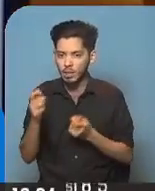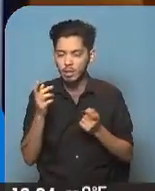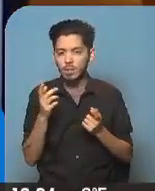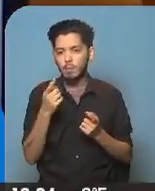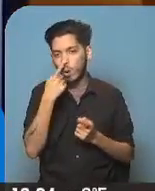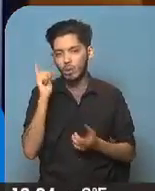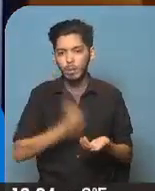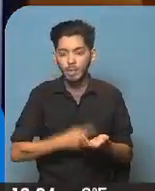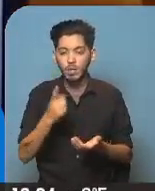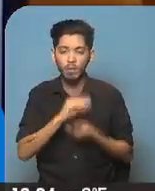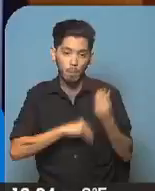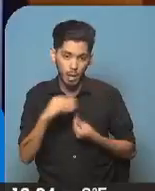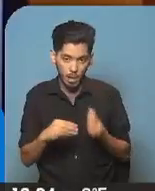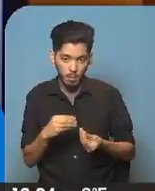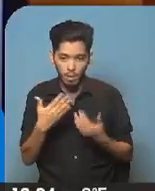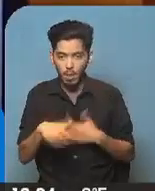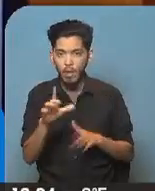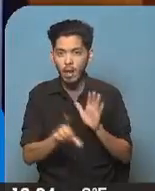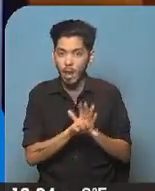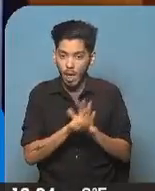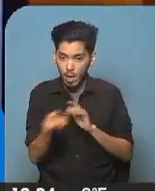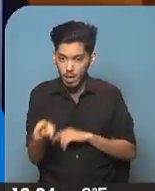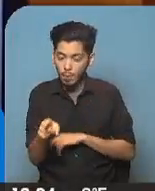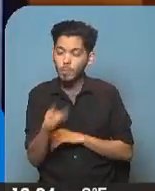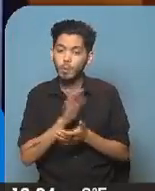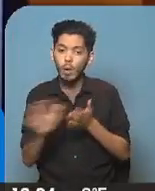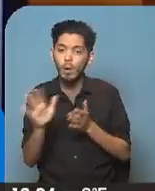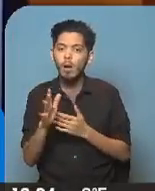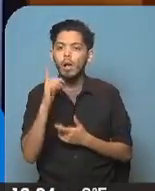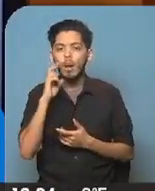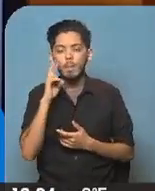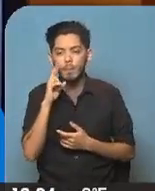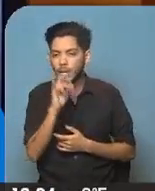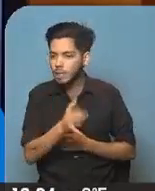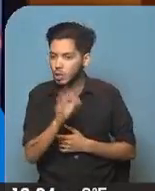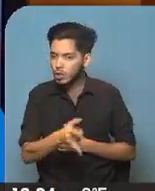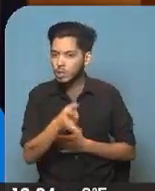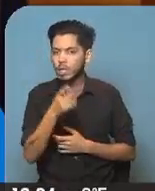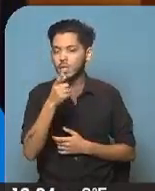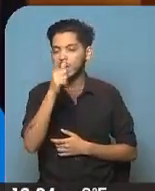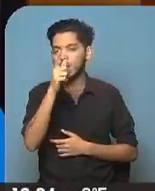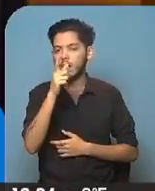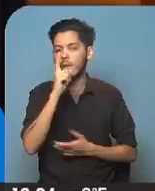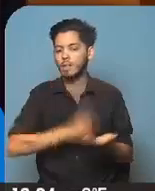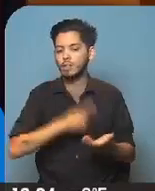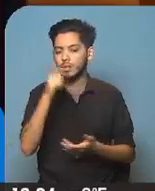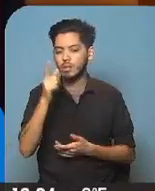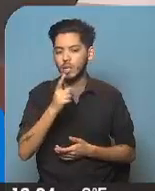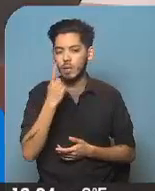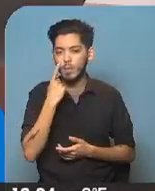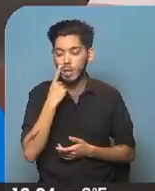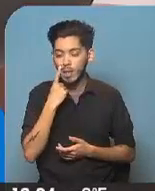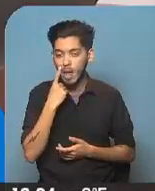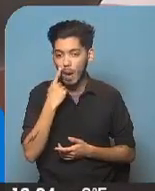la tenía la familia a partir de la ley justina se va a respetar la decisión de quien en vida era donante ya la familia no tiene intervención